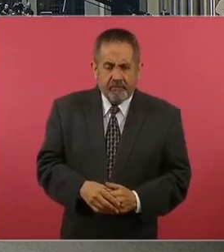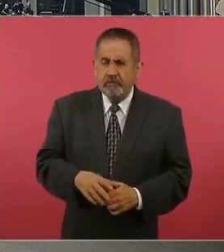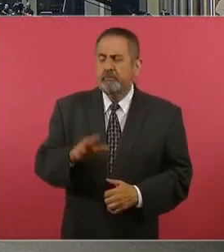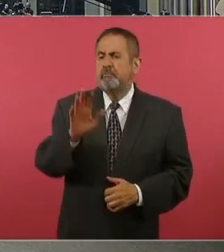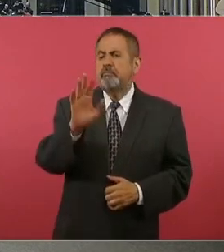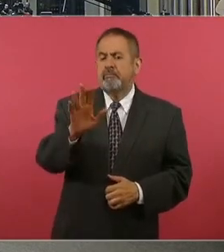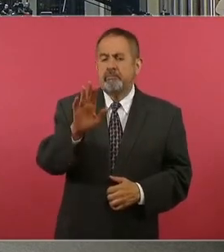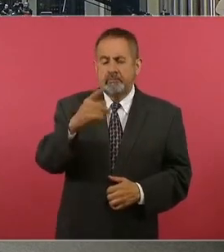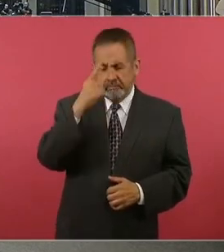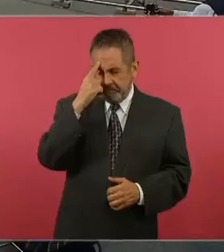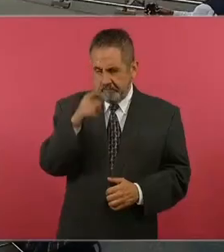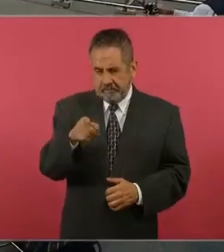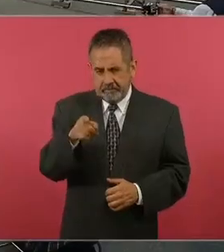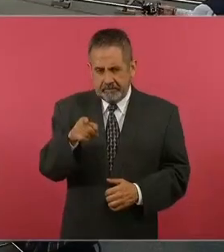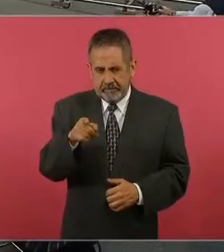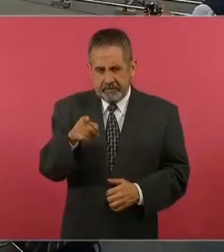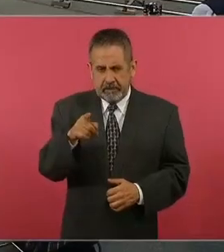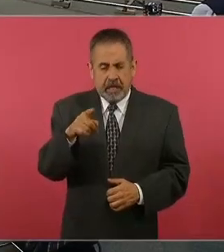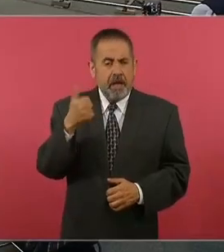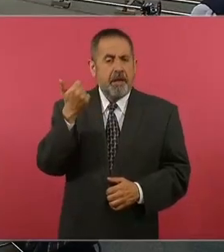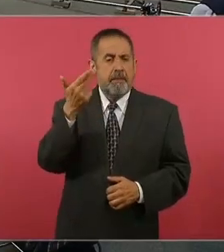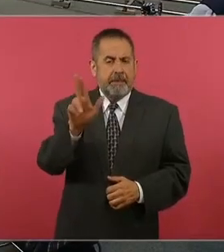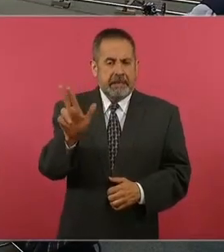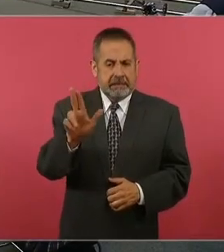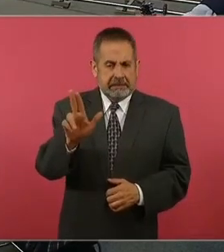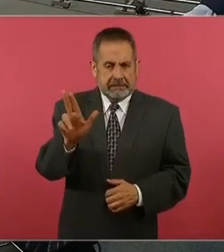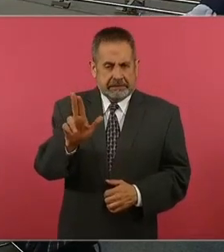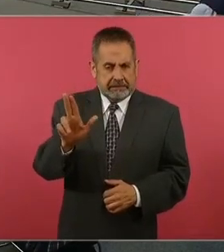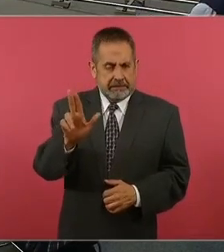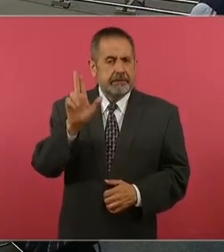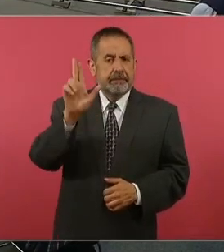quedamos que para el martes